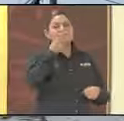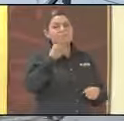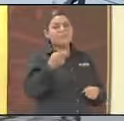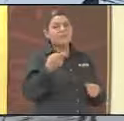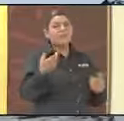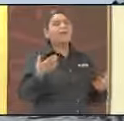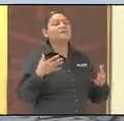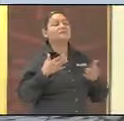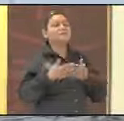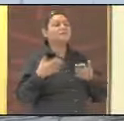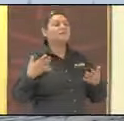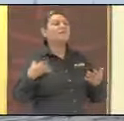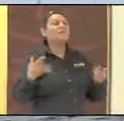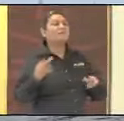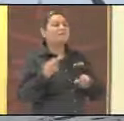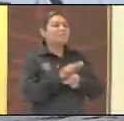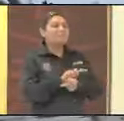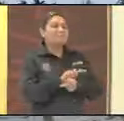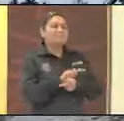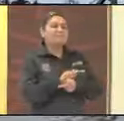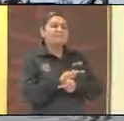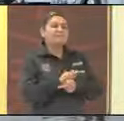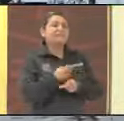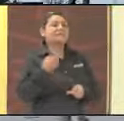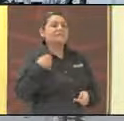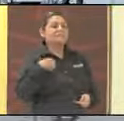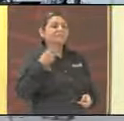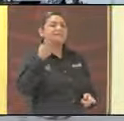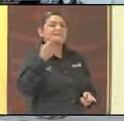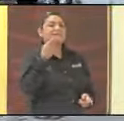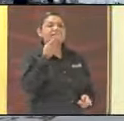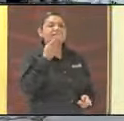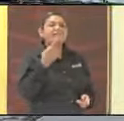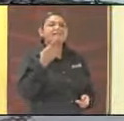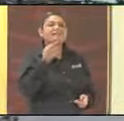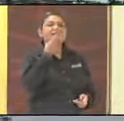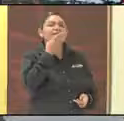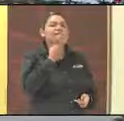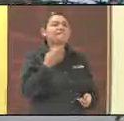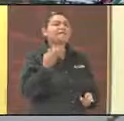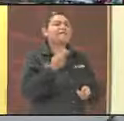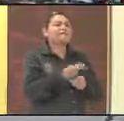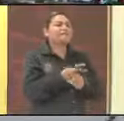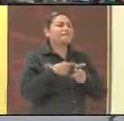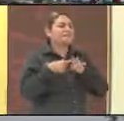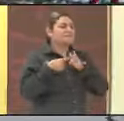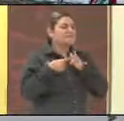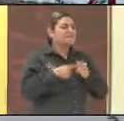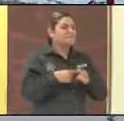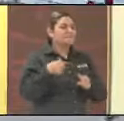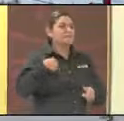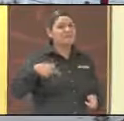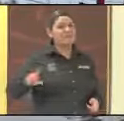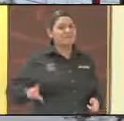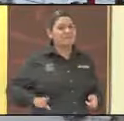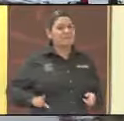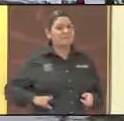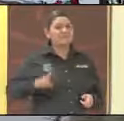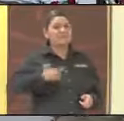acerca de lo que estaba sucediendo, porque eso ha sido mi política pública permanente de mi gobierno, de